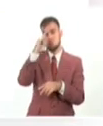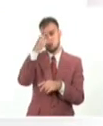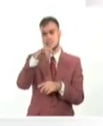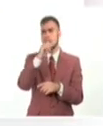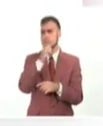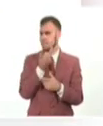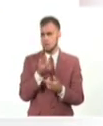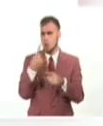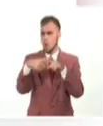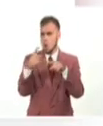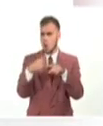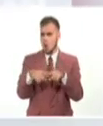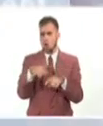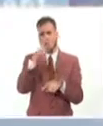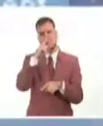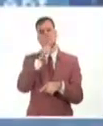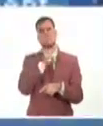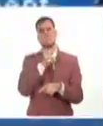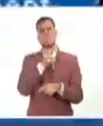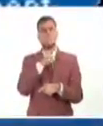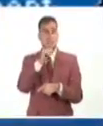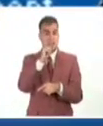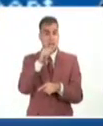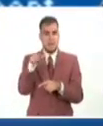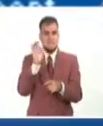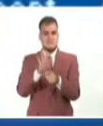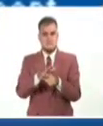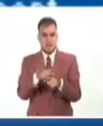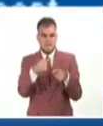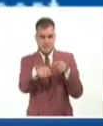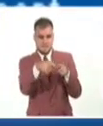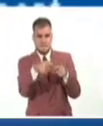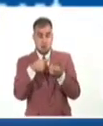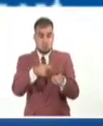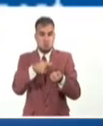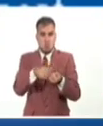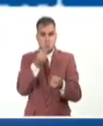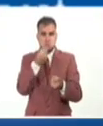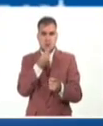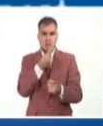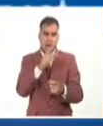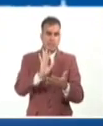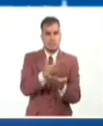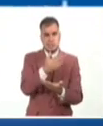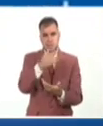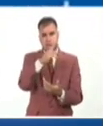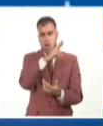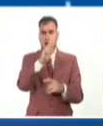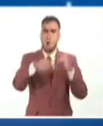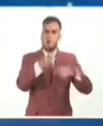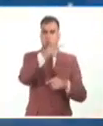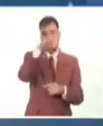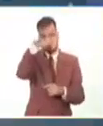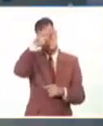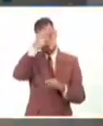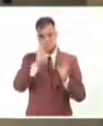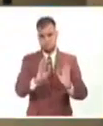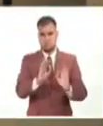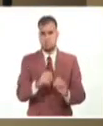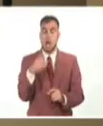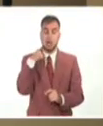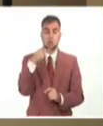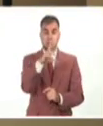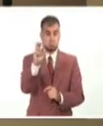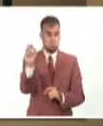reconstrucción como fue el plan marshall al terminar la segunda guerra mundial